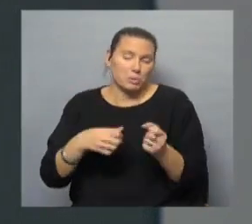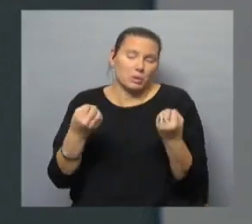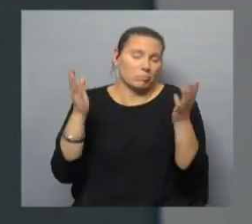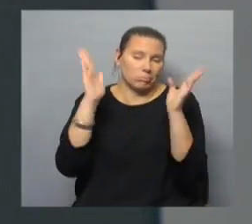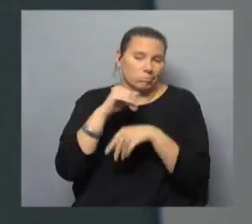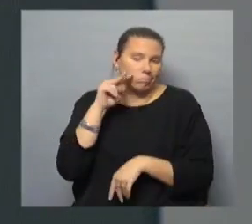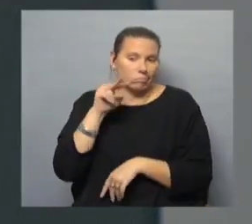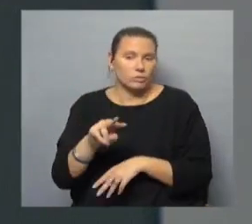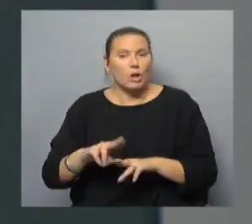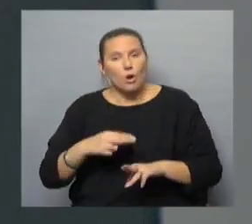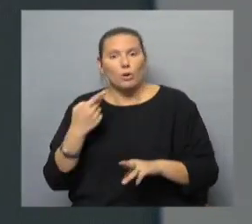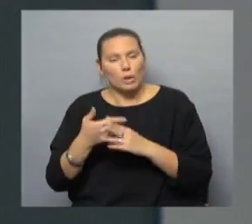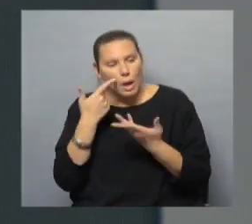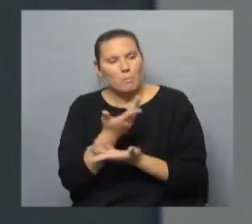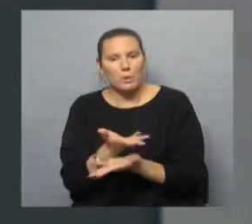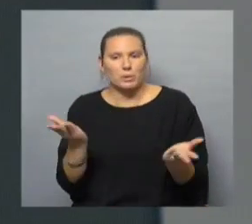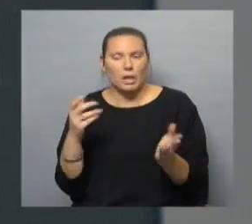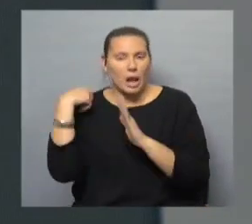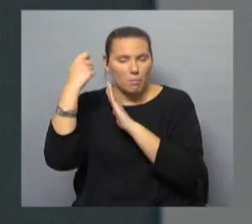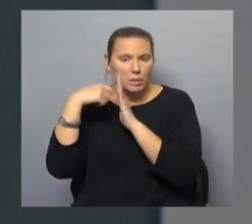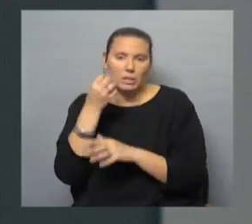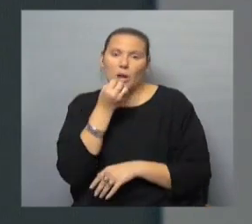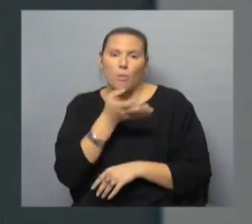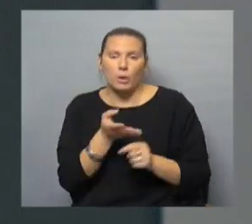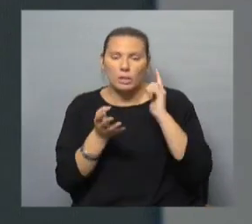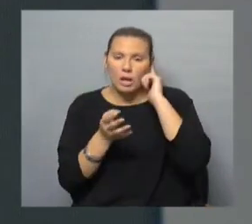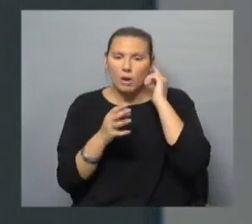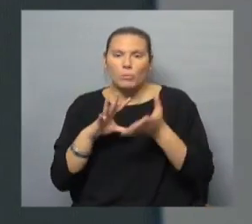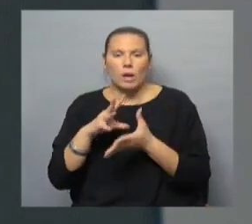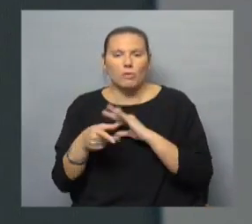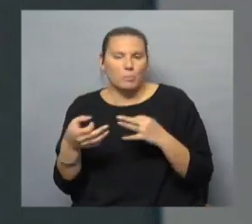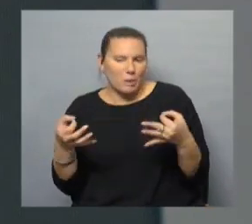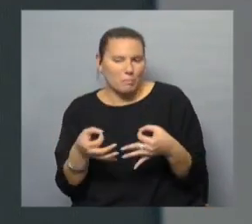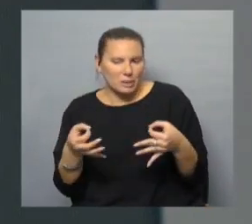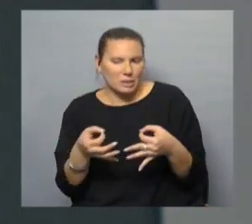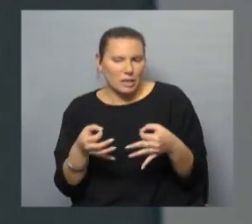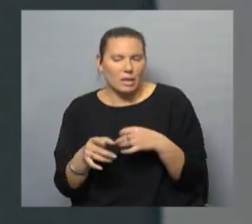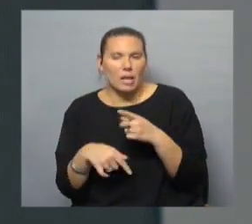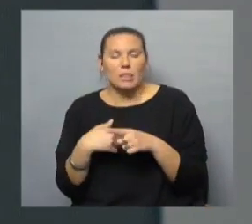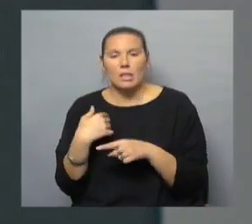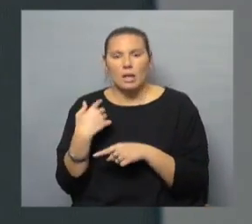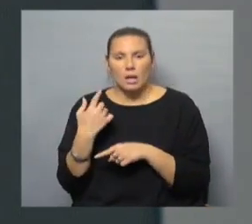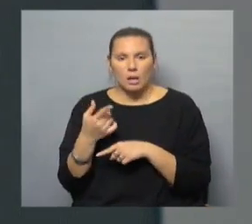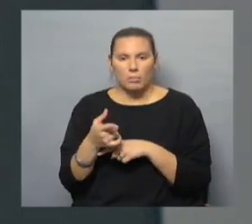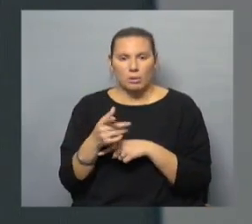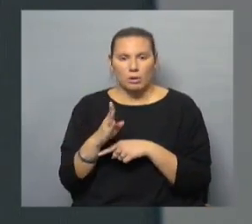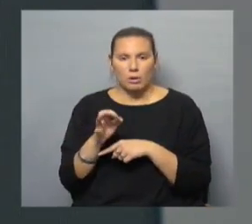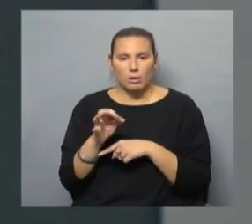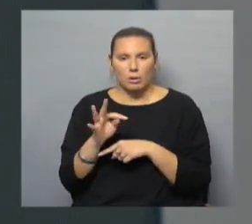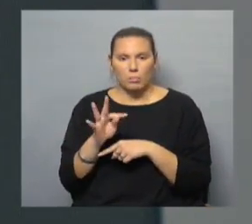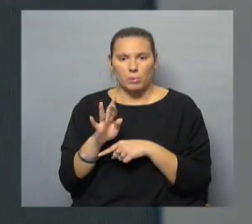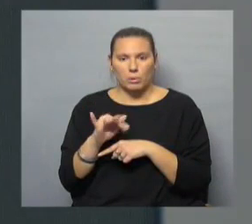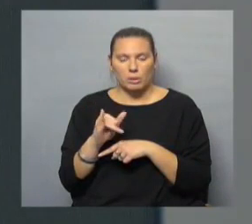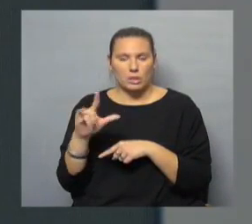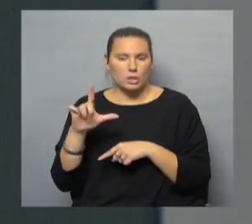Y bueno, volver a mostrarla, la peli está buena. Y aparte en un formato bastante particular, porque después toca Jorge Portillo y Manuel Rila